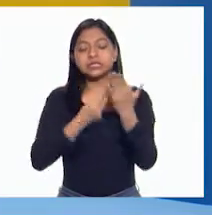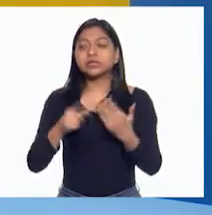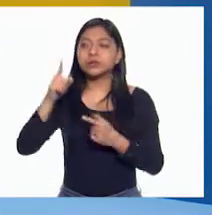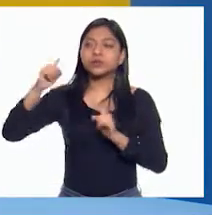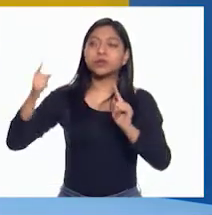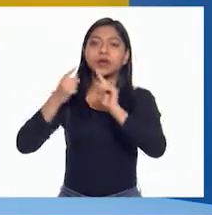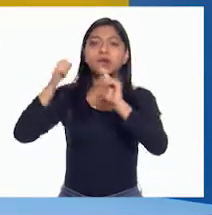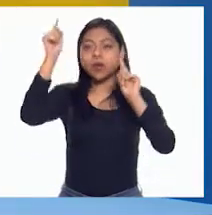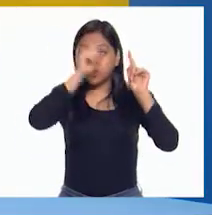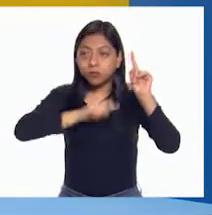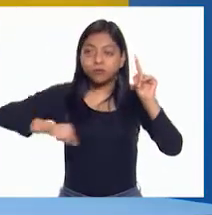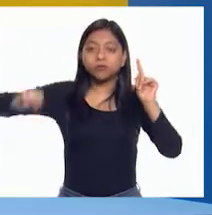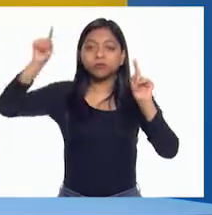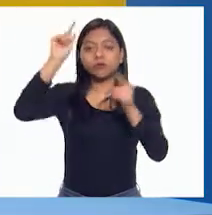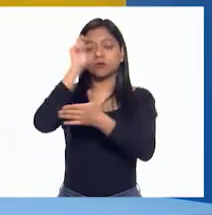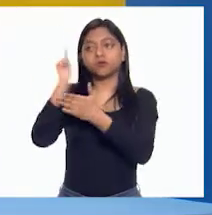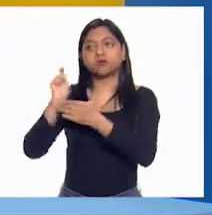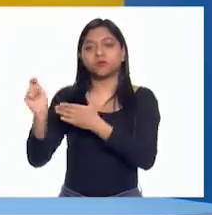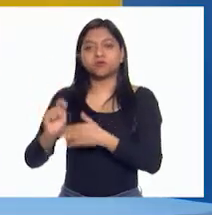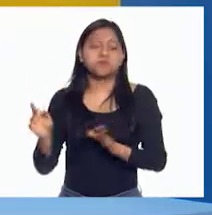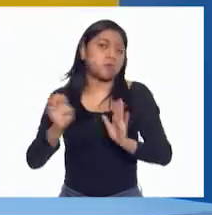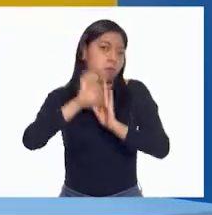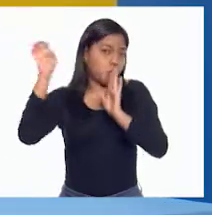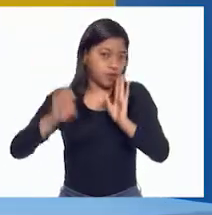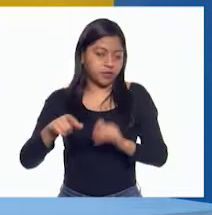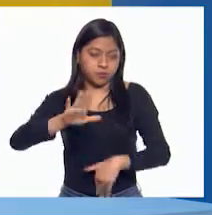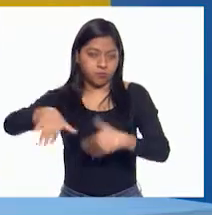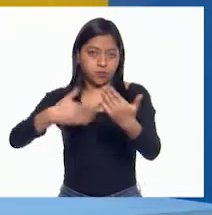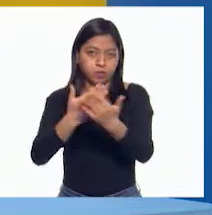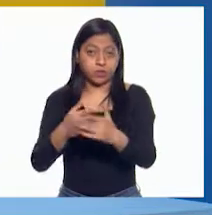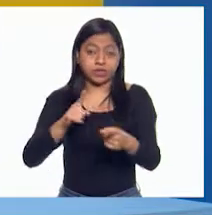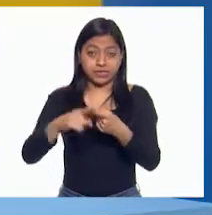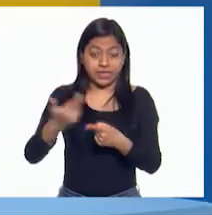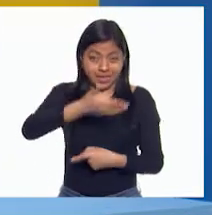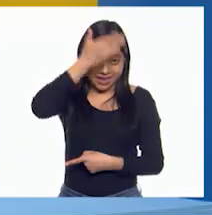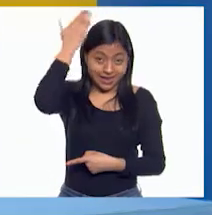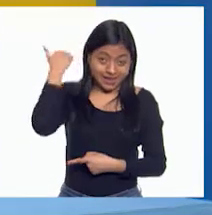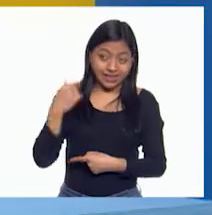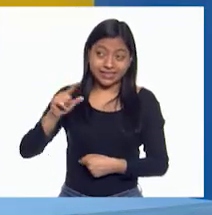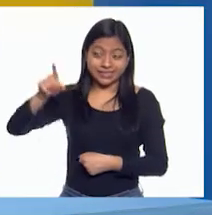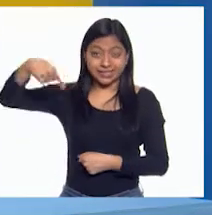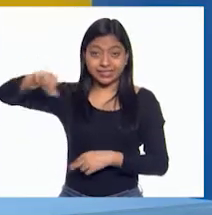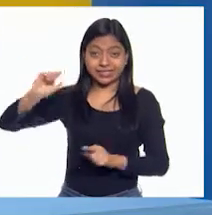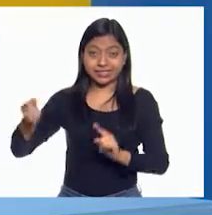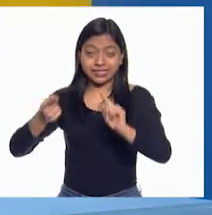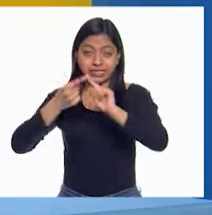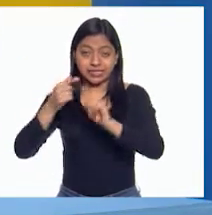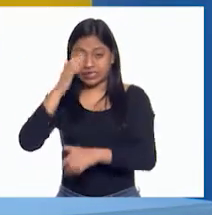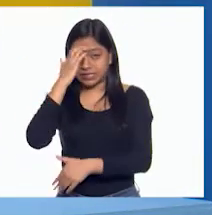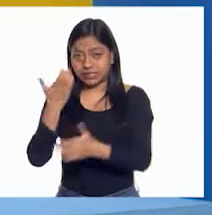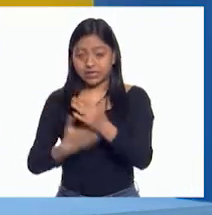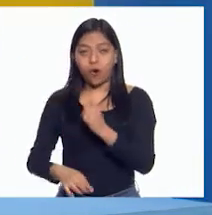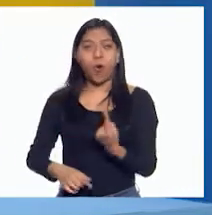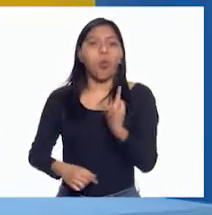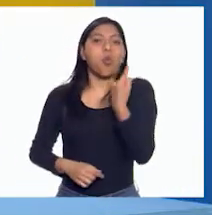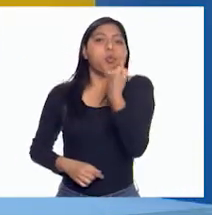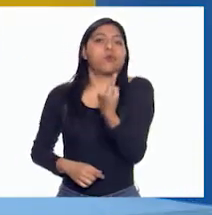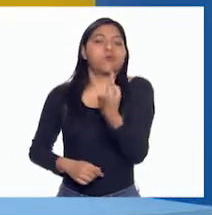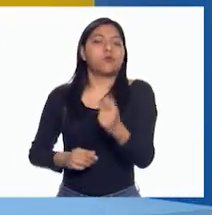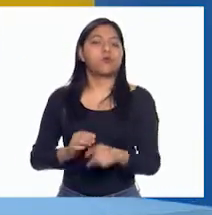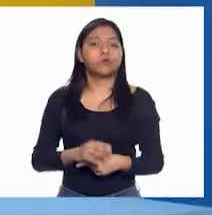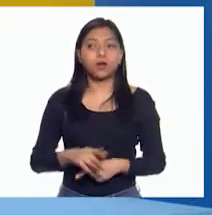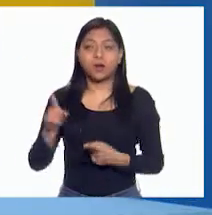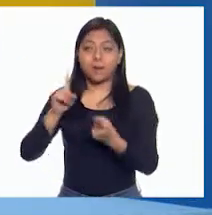anotar a su alrededor aspectos como los siguientes. Durante la Edad Media, la iglesia cristiana era una sola.